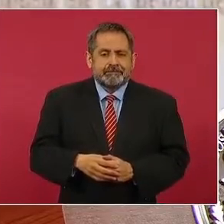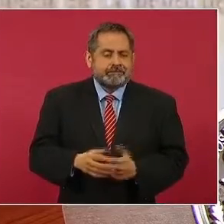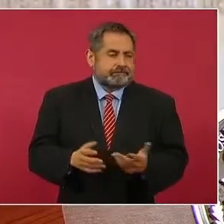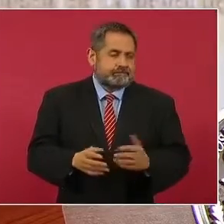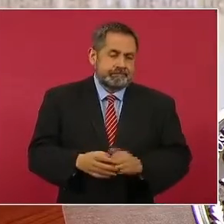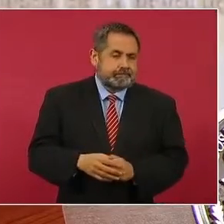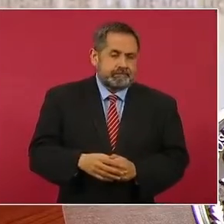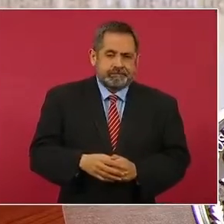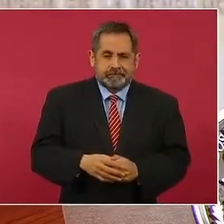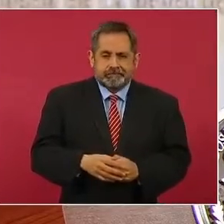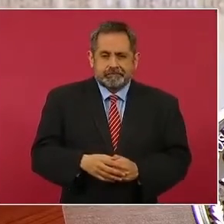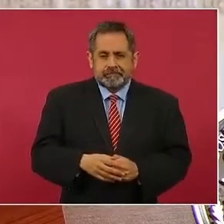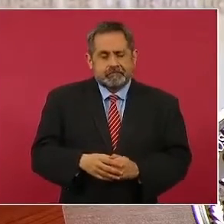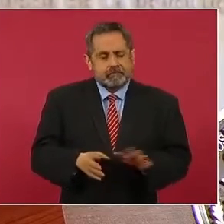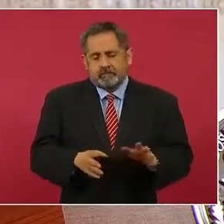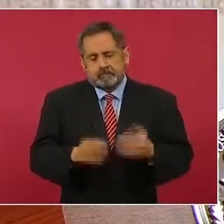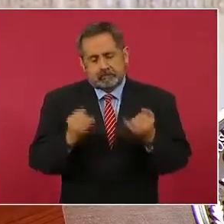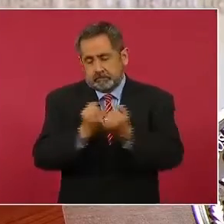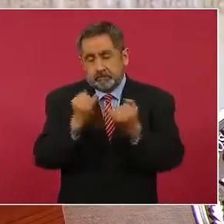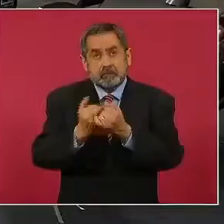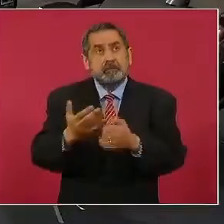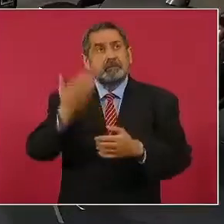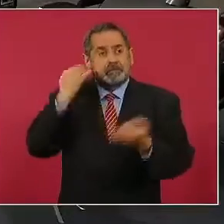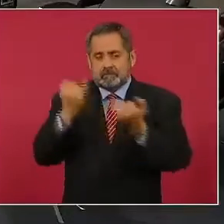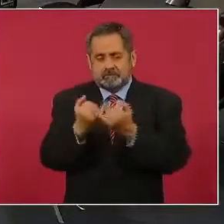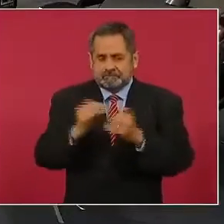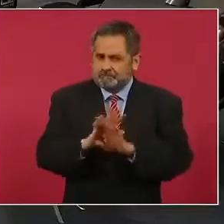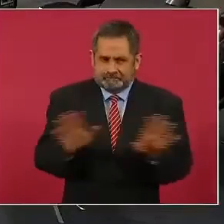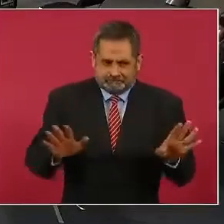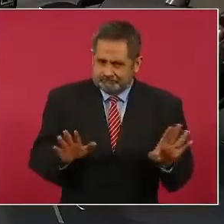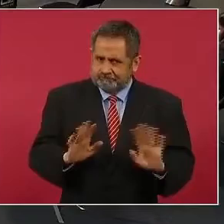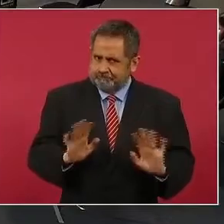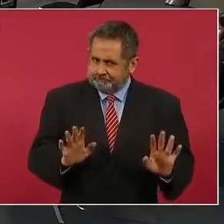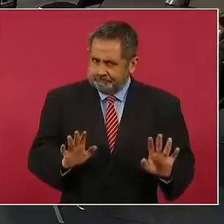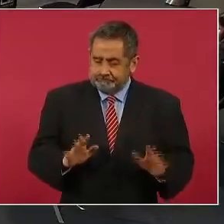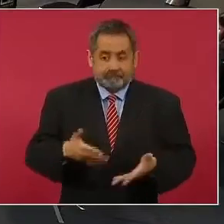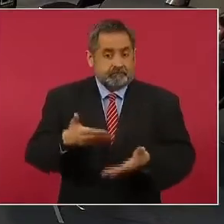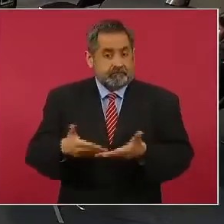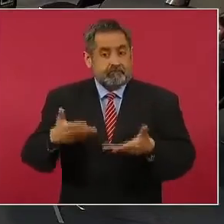Claro, ya no es lo mismo. Ahora la gente